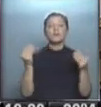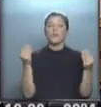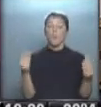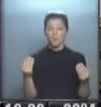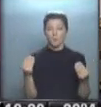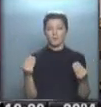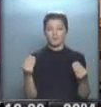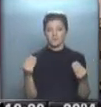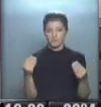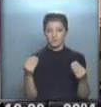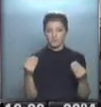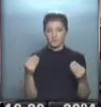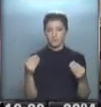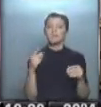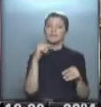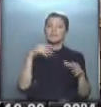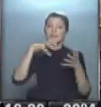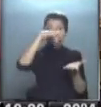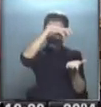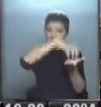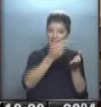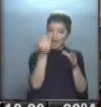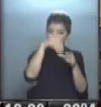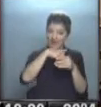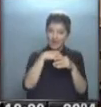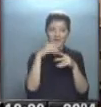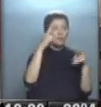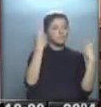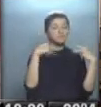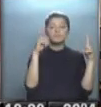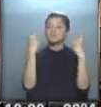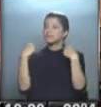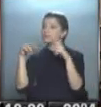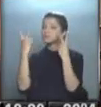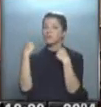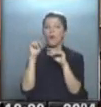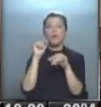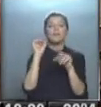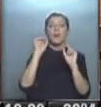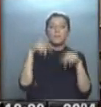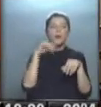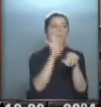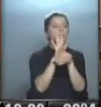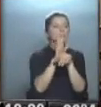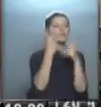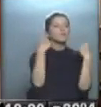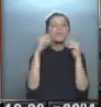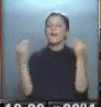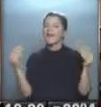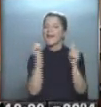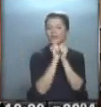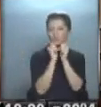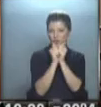hizo por lo que es la Casa de las Abuelas, la Casa de la Identidad, que es también un paseo por la historia, estos 36 años de